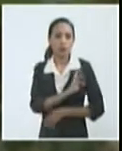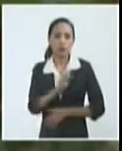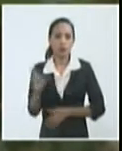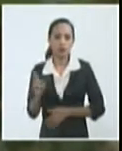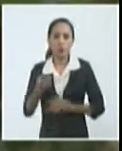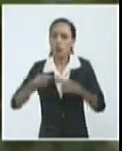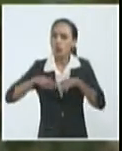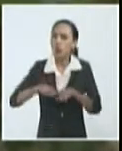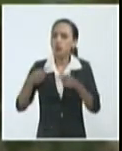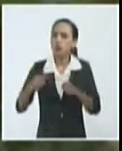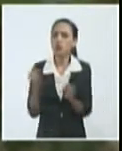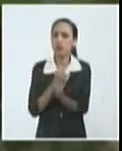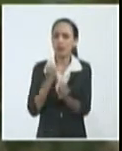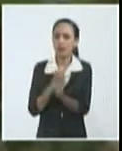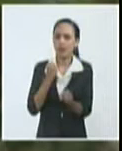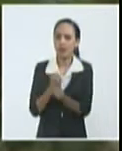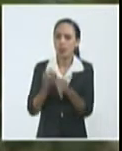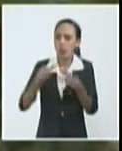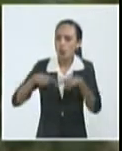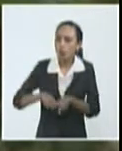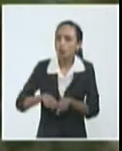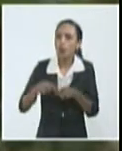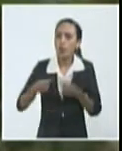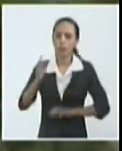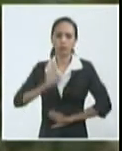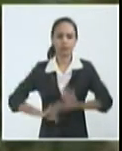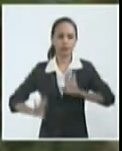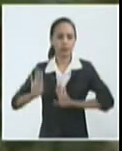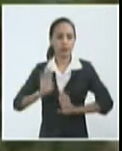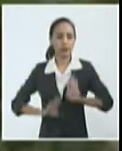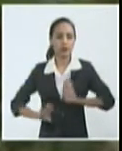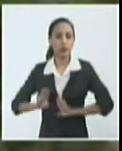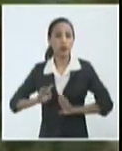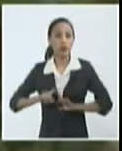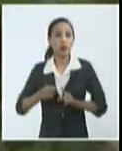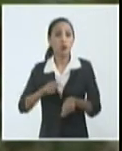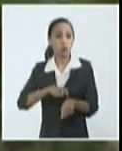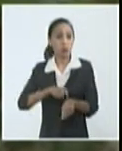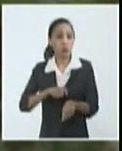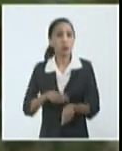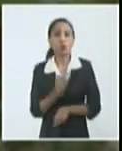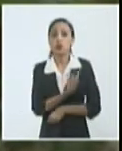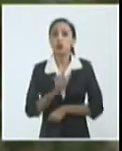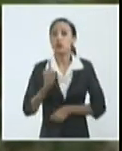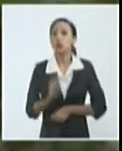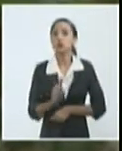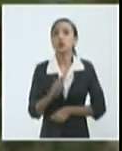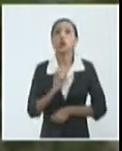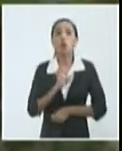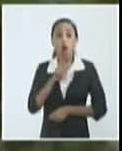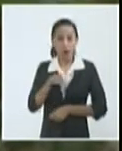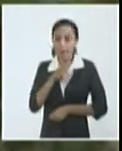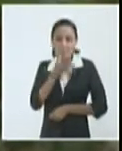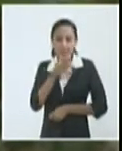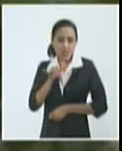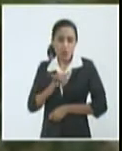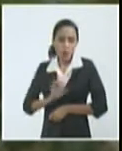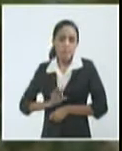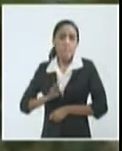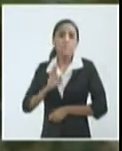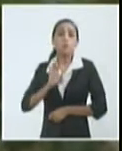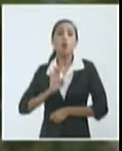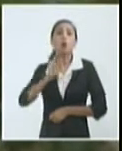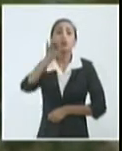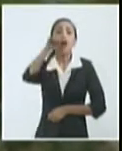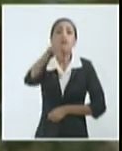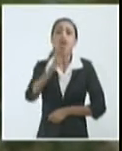montañas. Y yo creo que en un momento como este podemos declarar que estamos llegando a uno de los picos de esas montañas y que por lo tanto también este es un